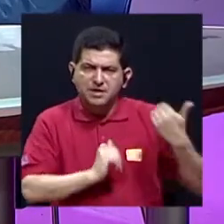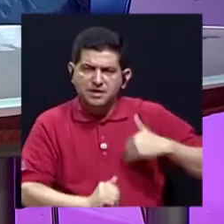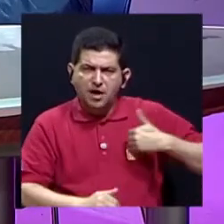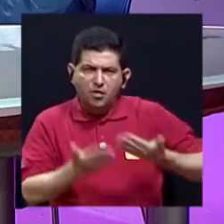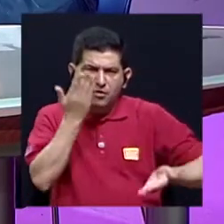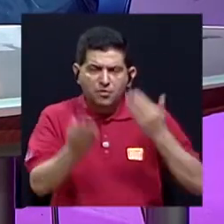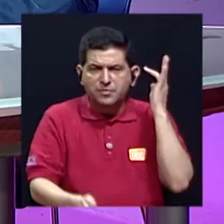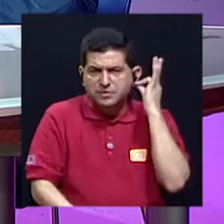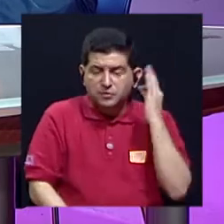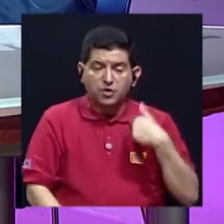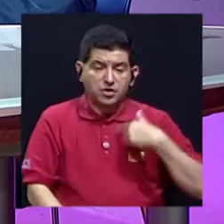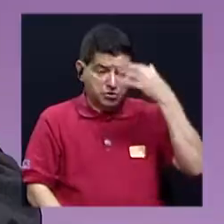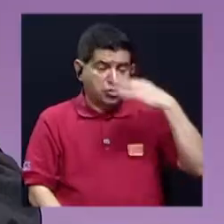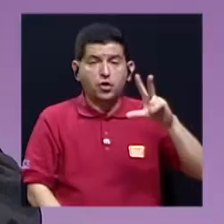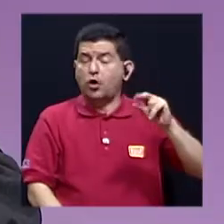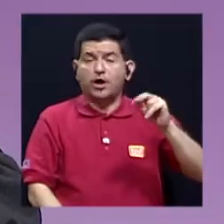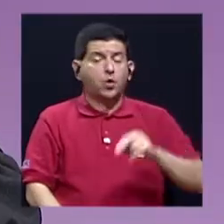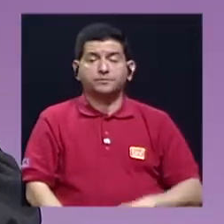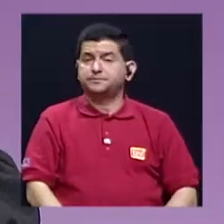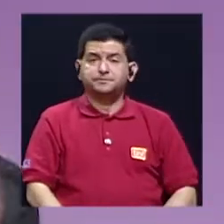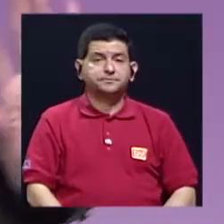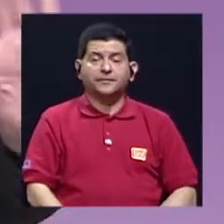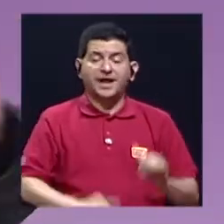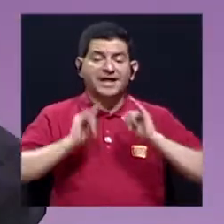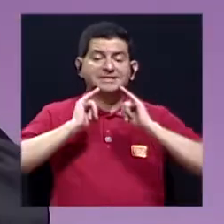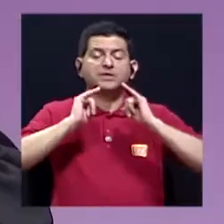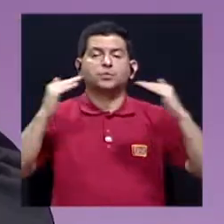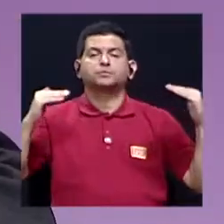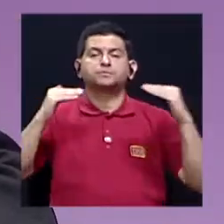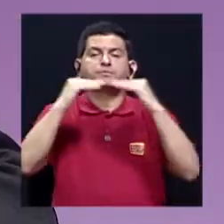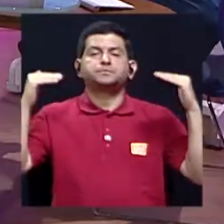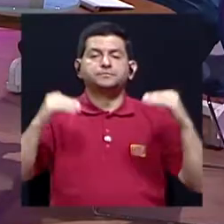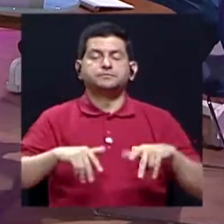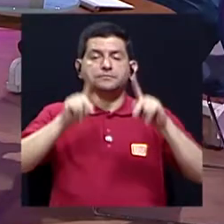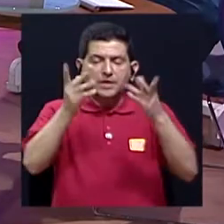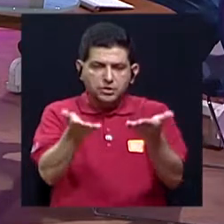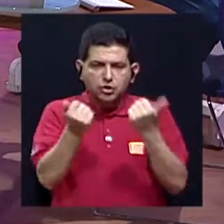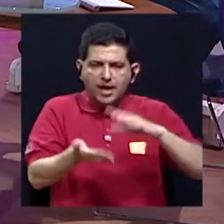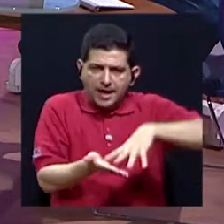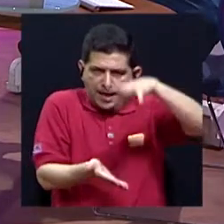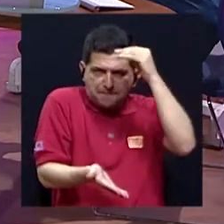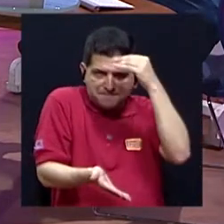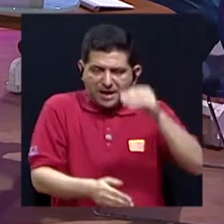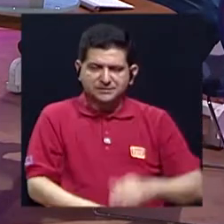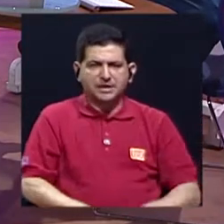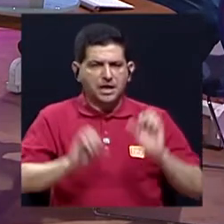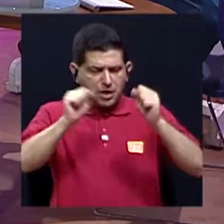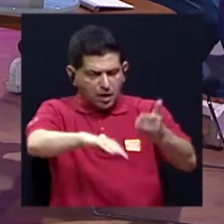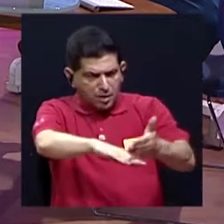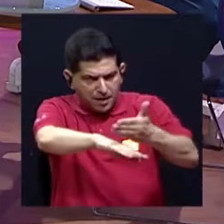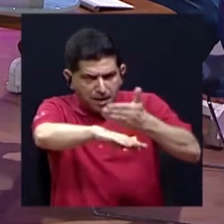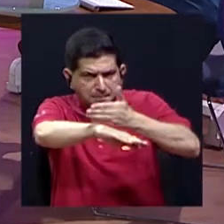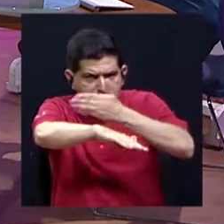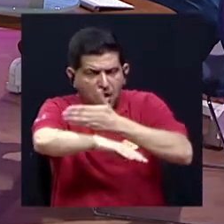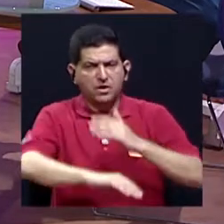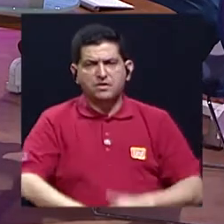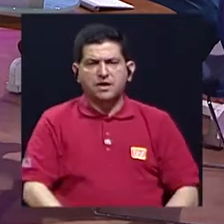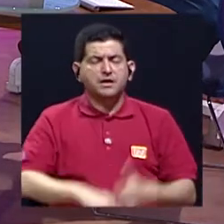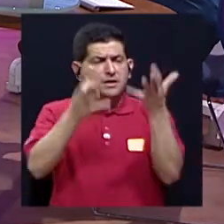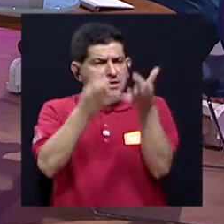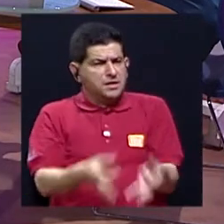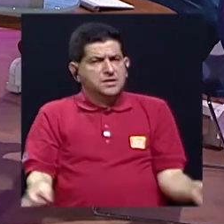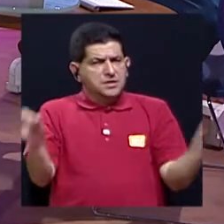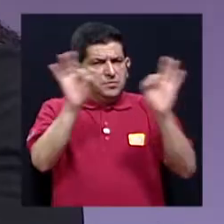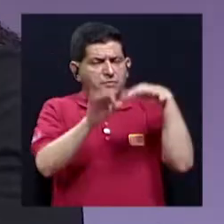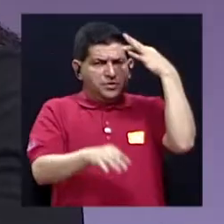mujeres? Yo pienso que no. No, estamos en igualdad. Que no. El que quiere aprender y salir adelante, es muy